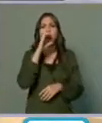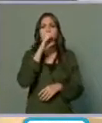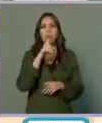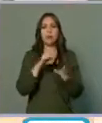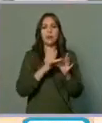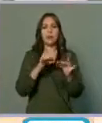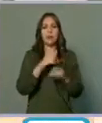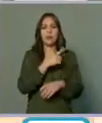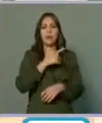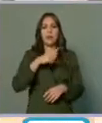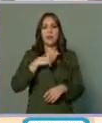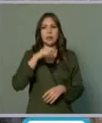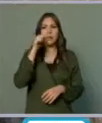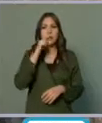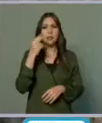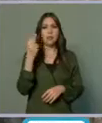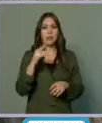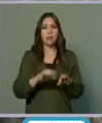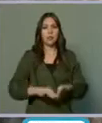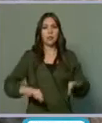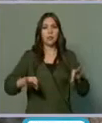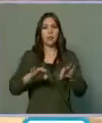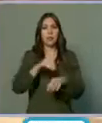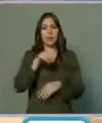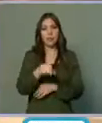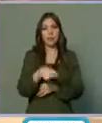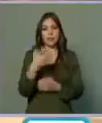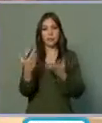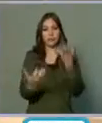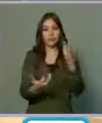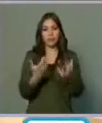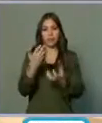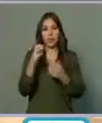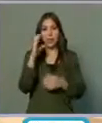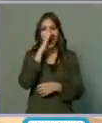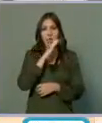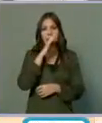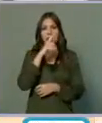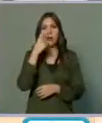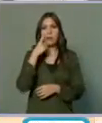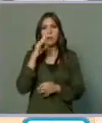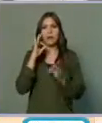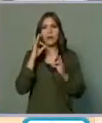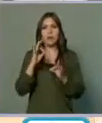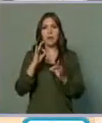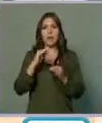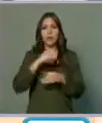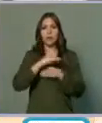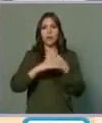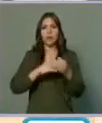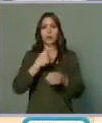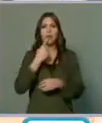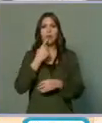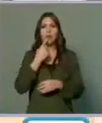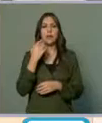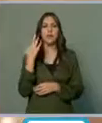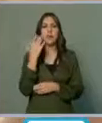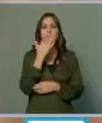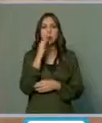respecto de... La temperatura es muy crucial en el tempura, ya que eso nos va a ayudar a que se sellen todos los sabores de